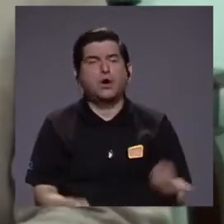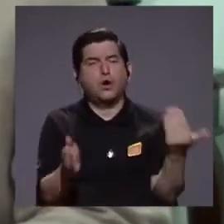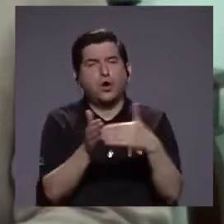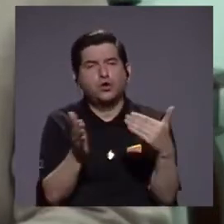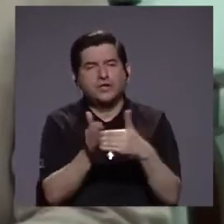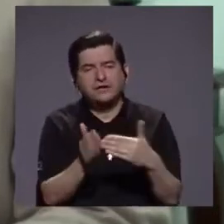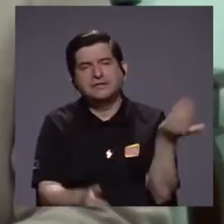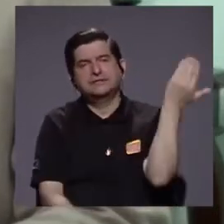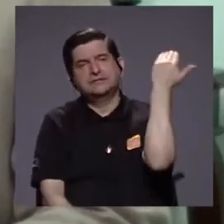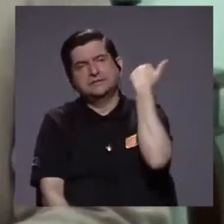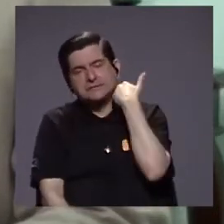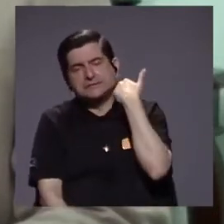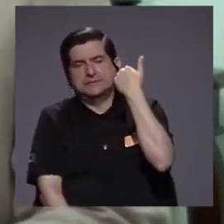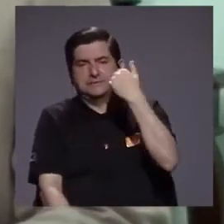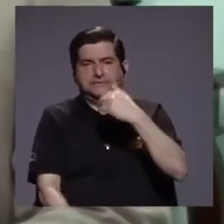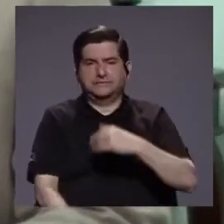revictimizan.